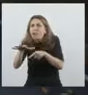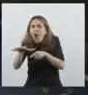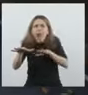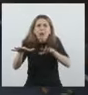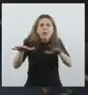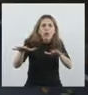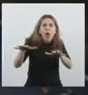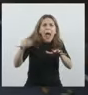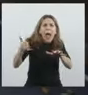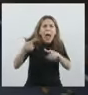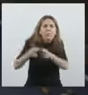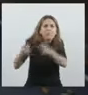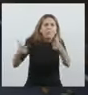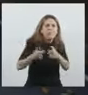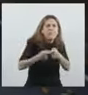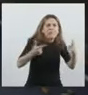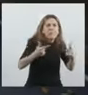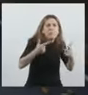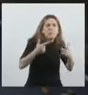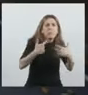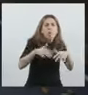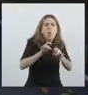riesgo epidemiológico y sanitario.